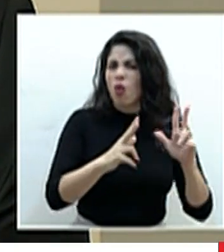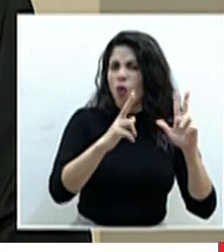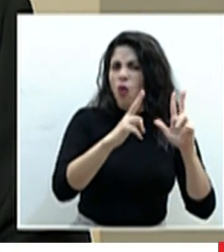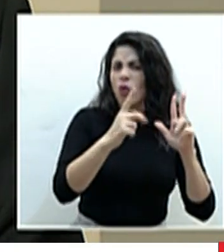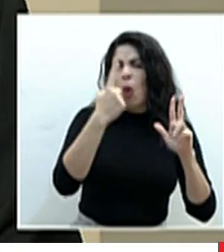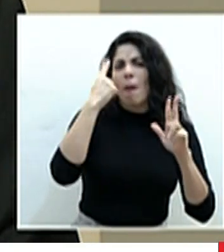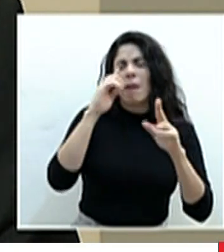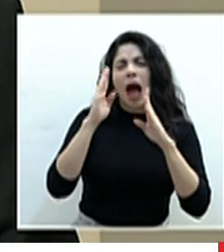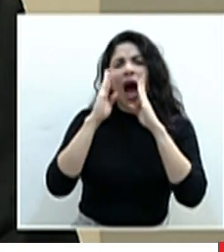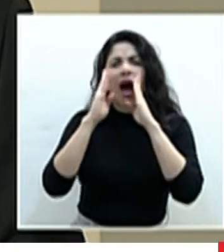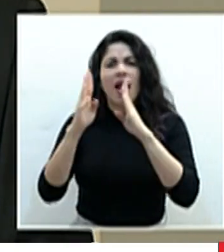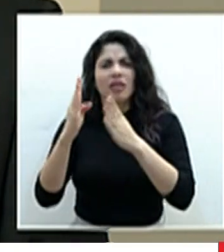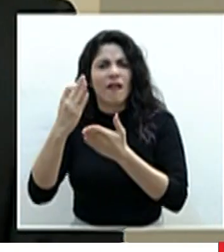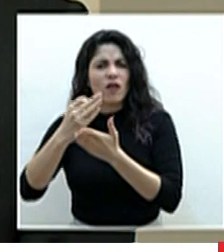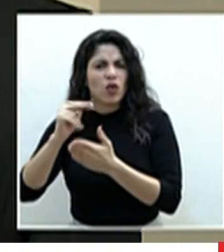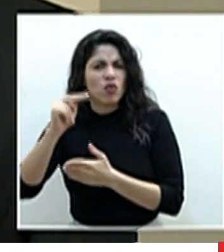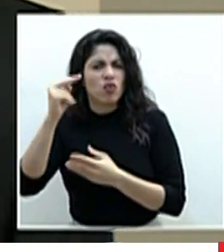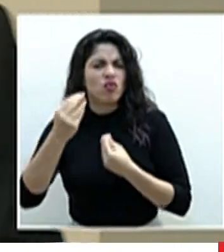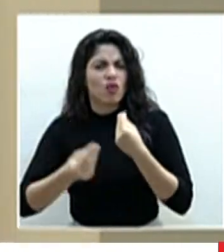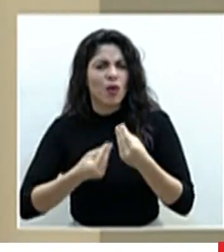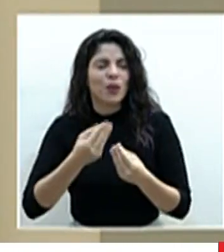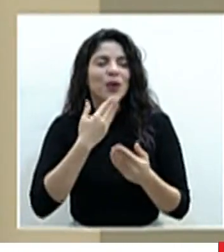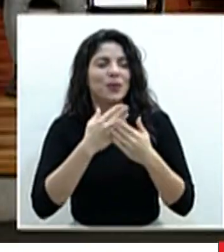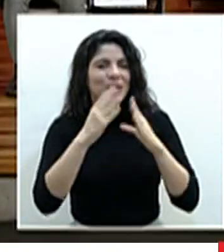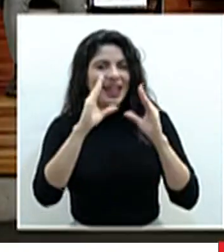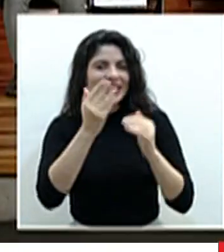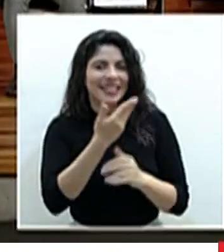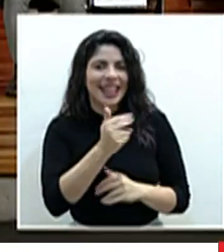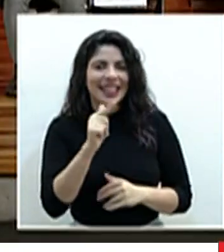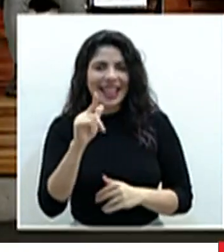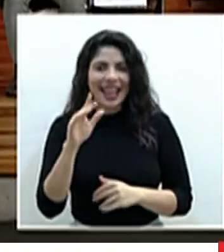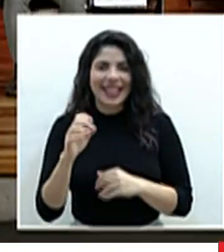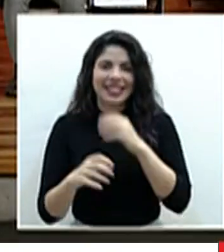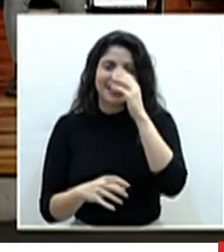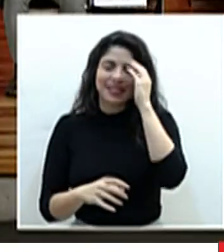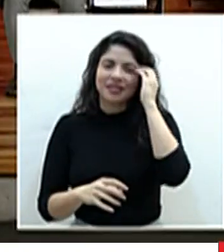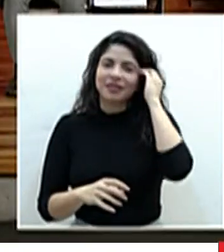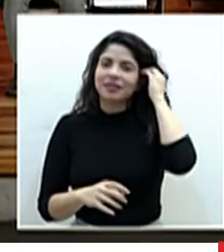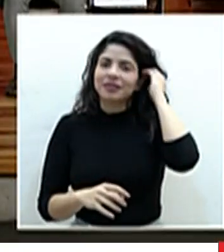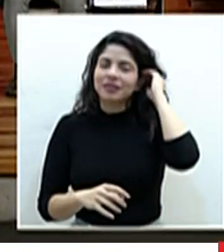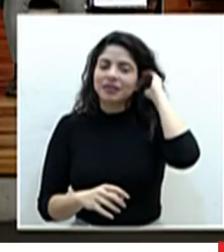cordón fronterizo norte. Muy buenas tardes, doña Alice.